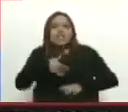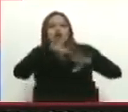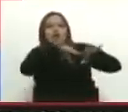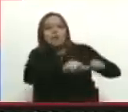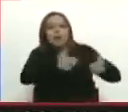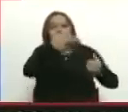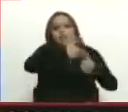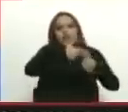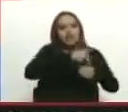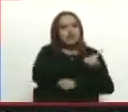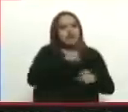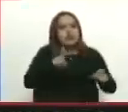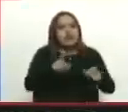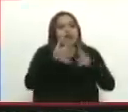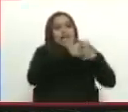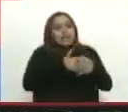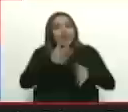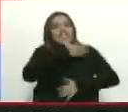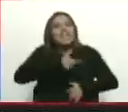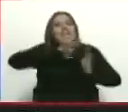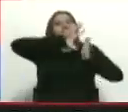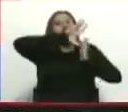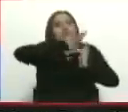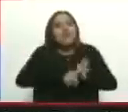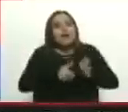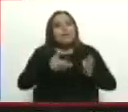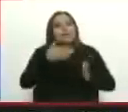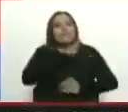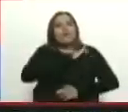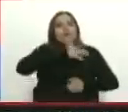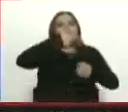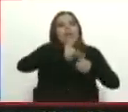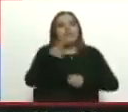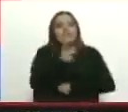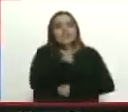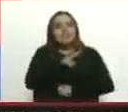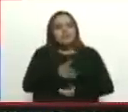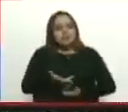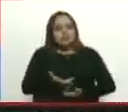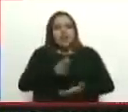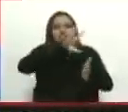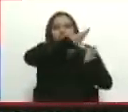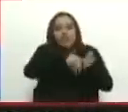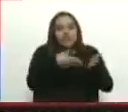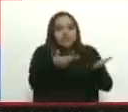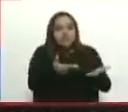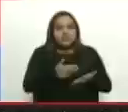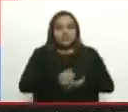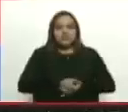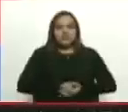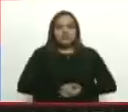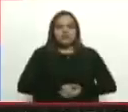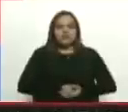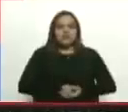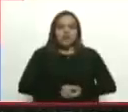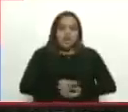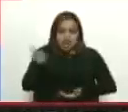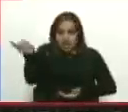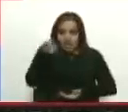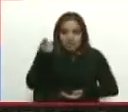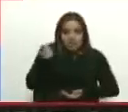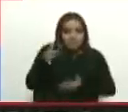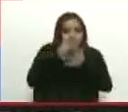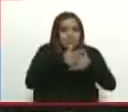petróleo. Estados Unidos quiere robarse el petróleo venezolano, robárselo. Eso es lo que ellos quieren.